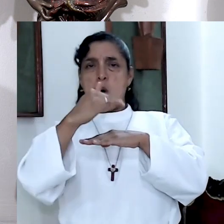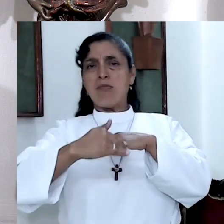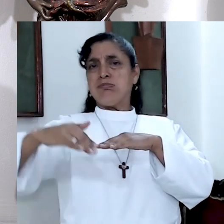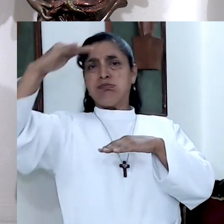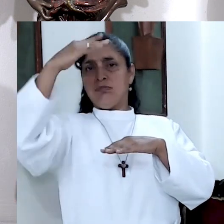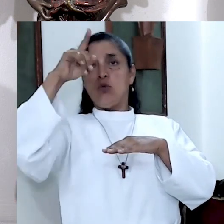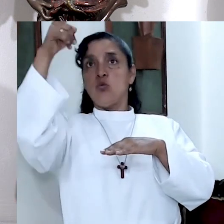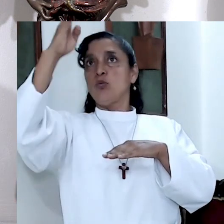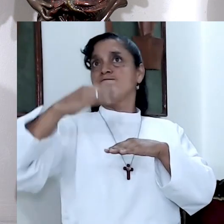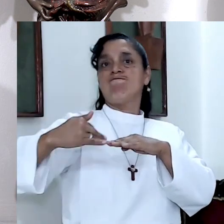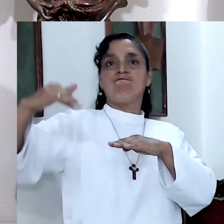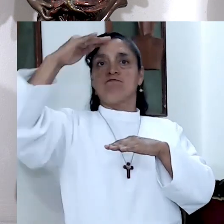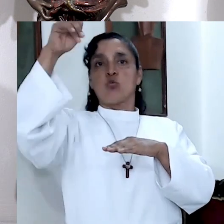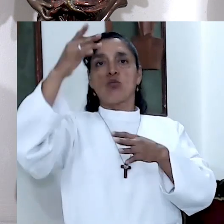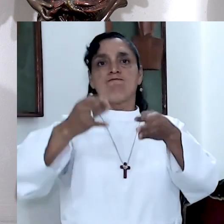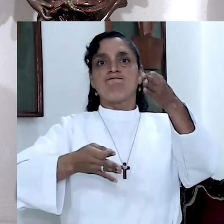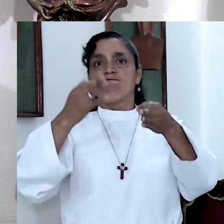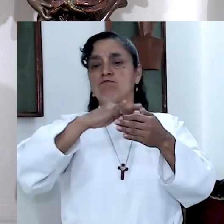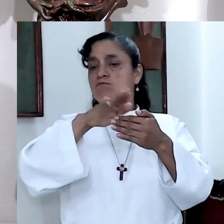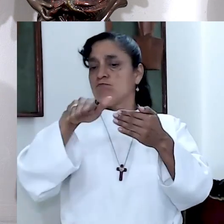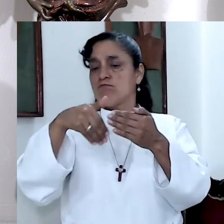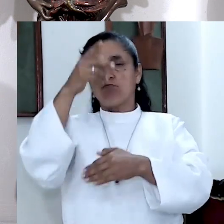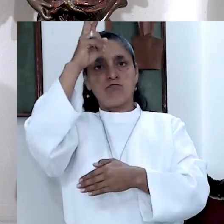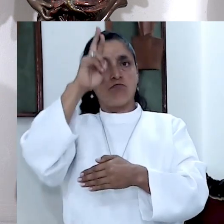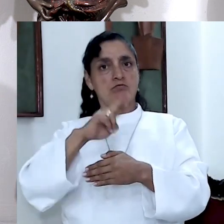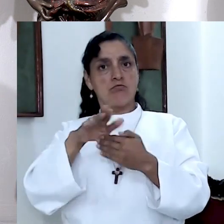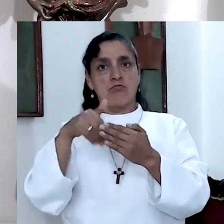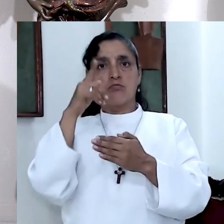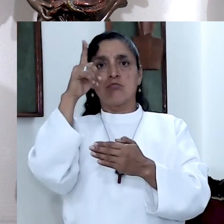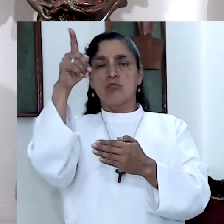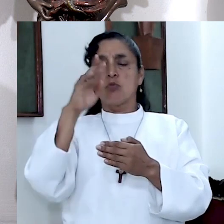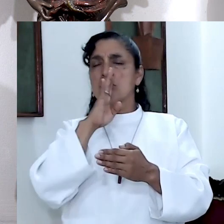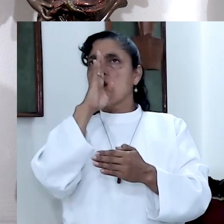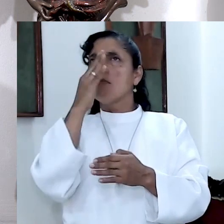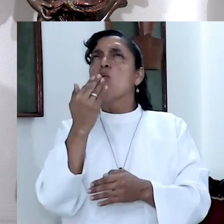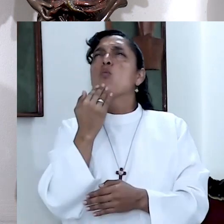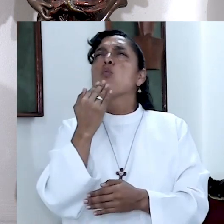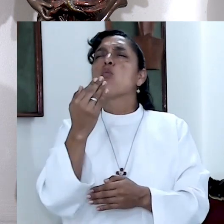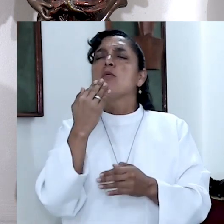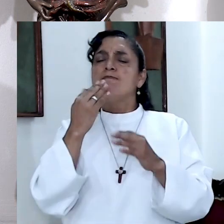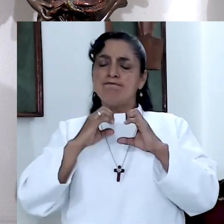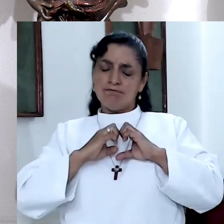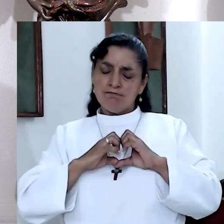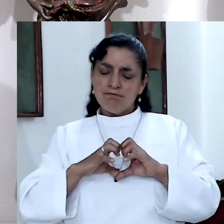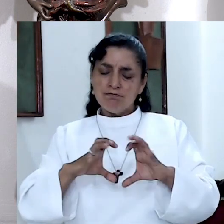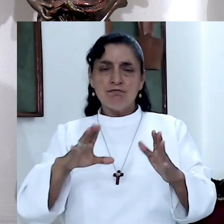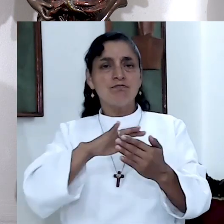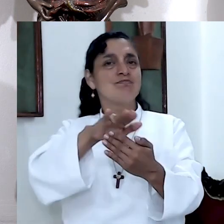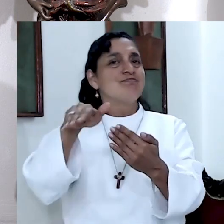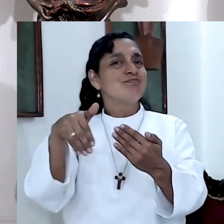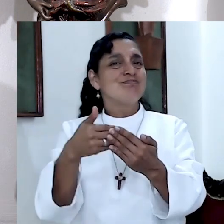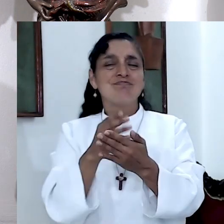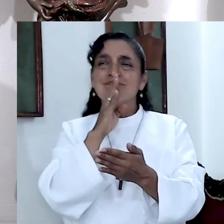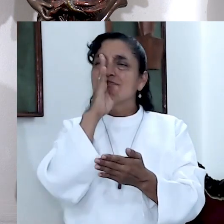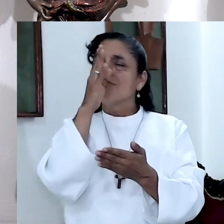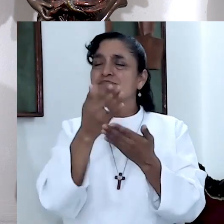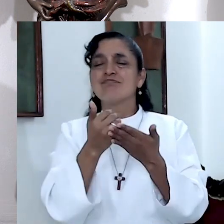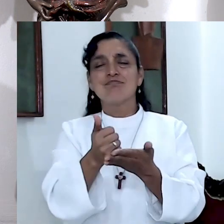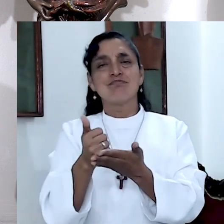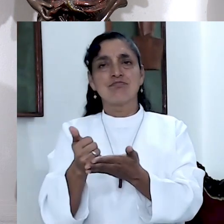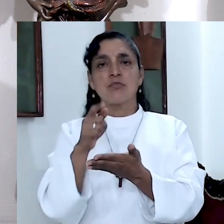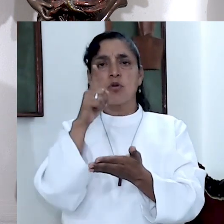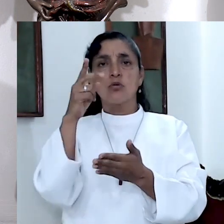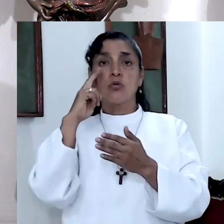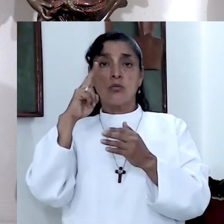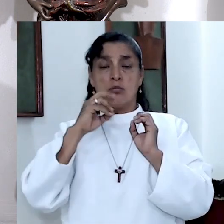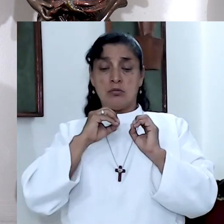justicia, y por ser el Señor de todos, eres misericordioso con todos. Tú muestras tu